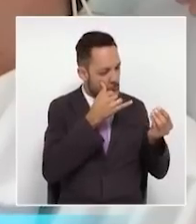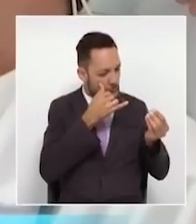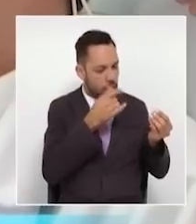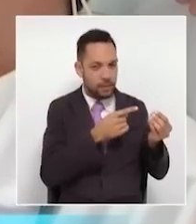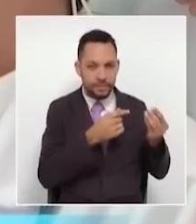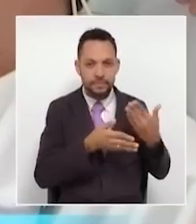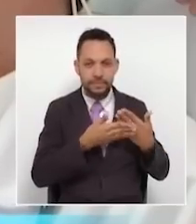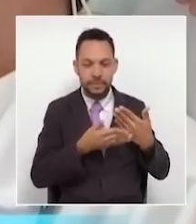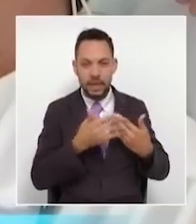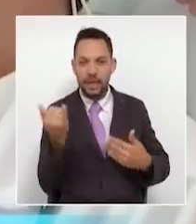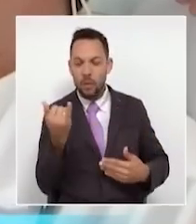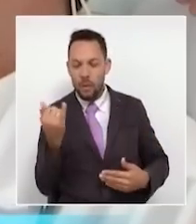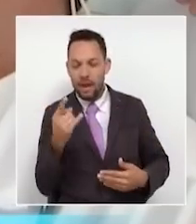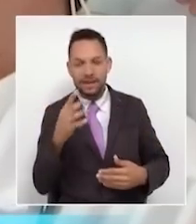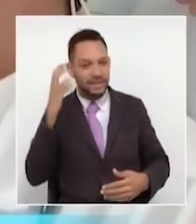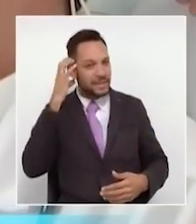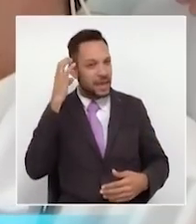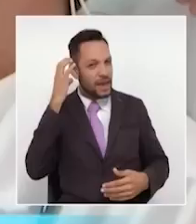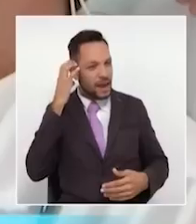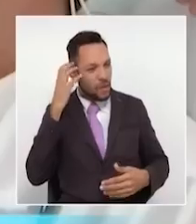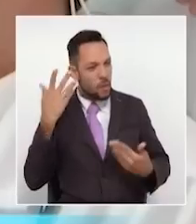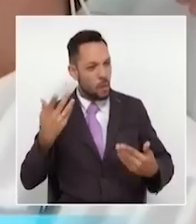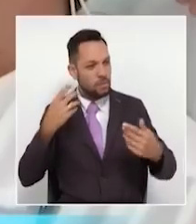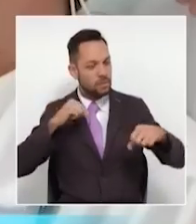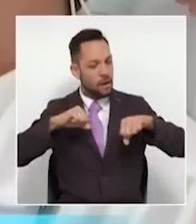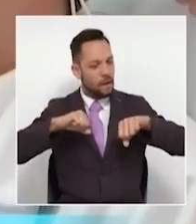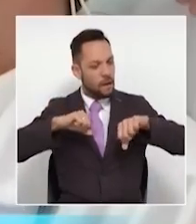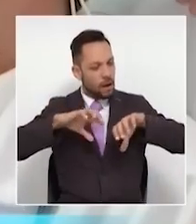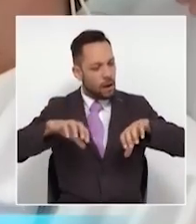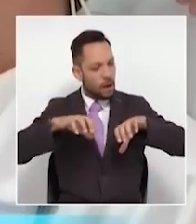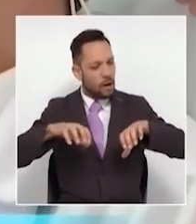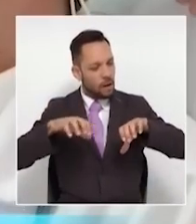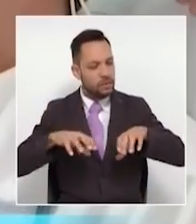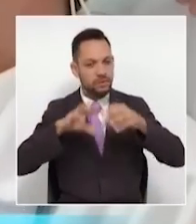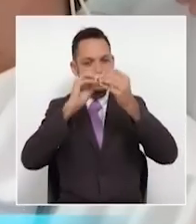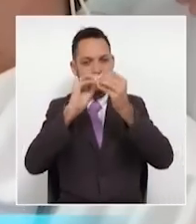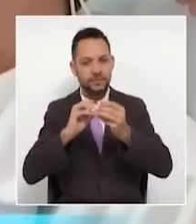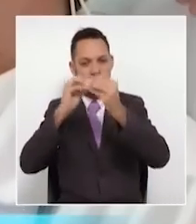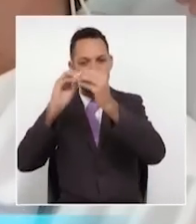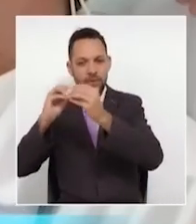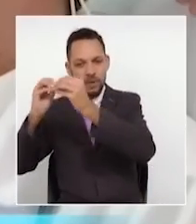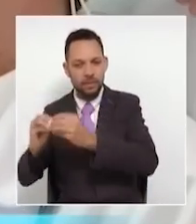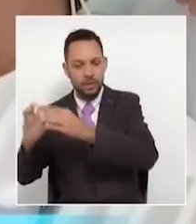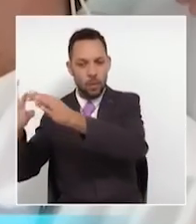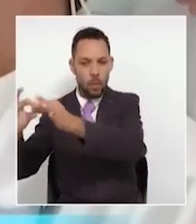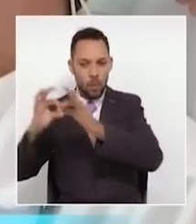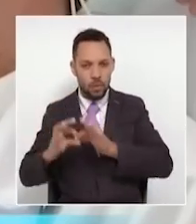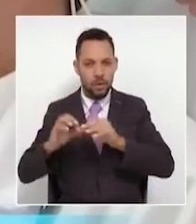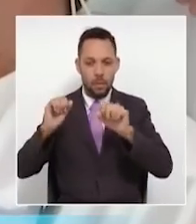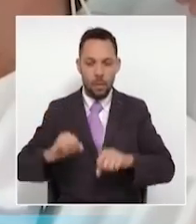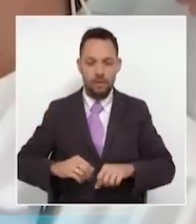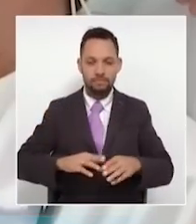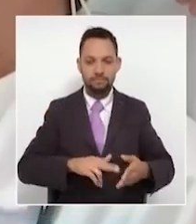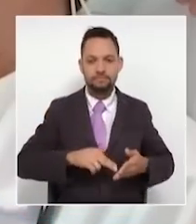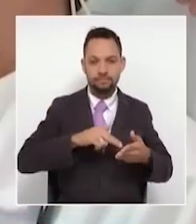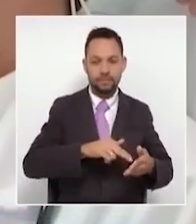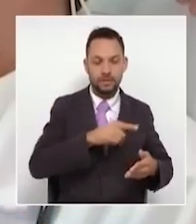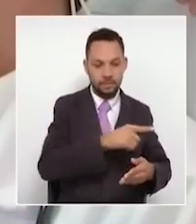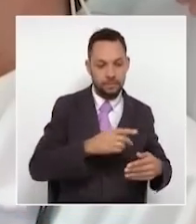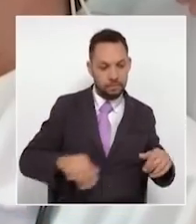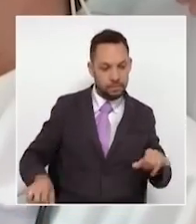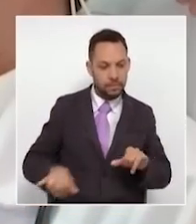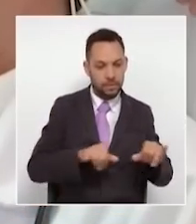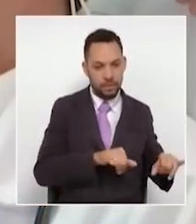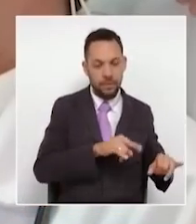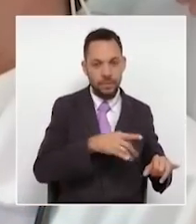cerebro está viendo cómo está funcionando y está viendo cómo puede mejorar si el neurofeedback está